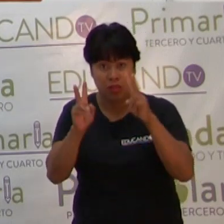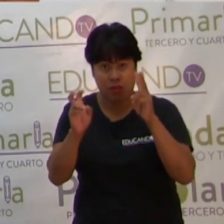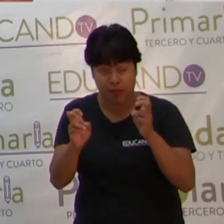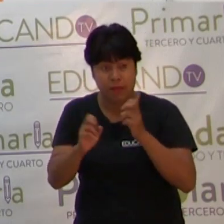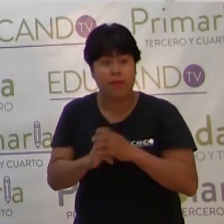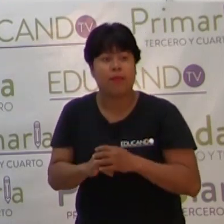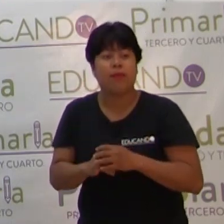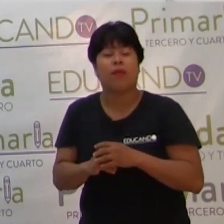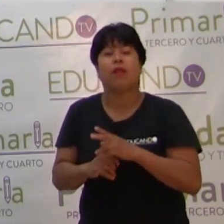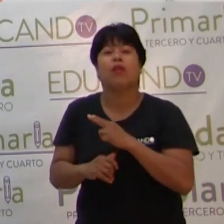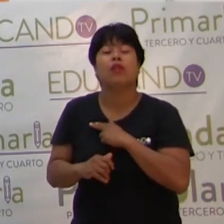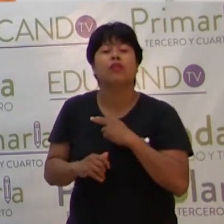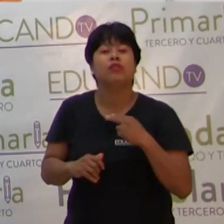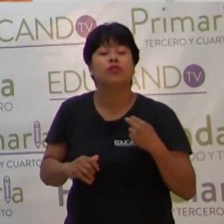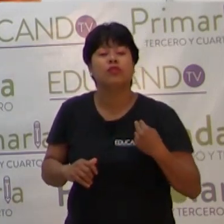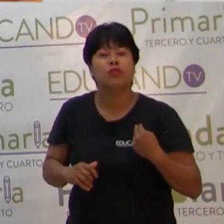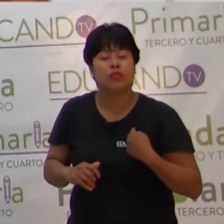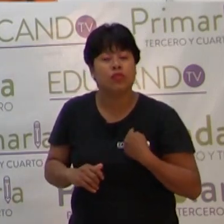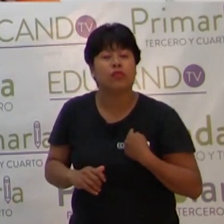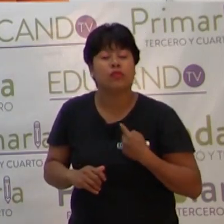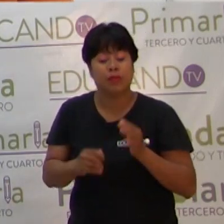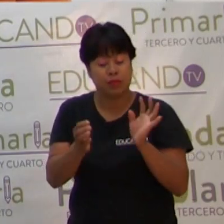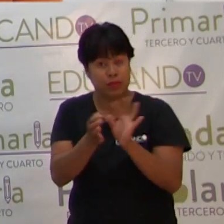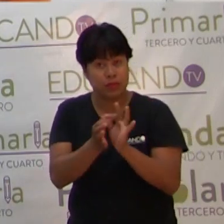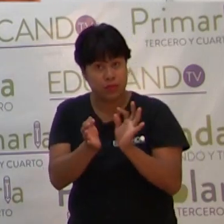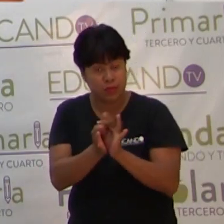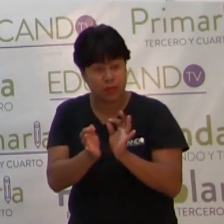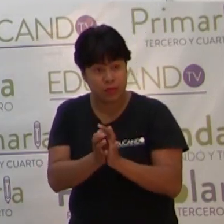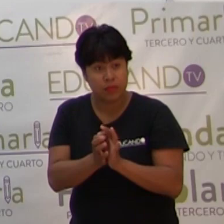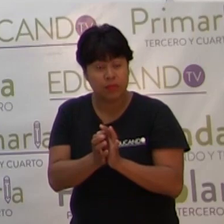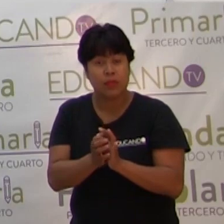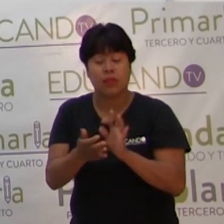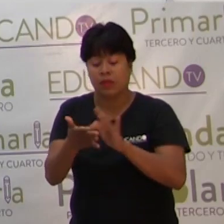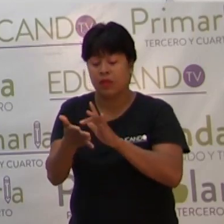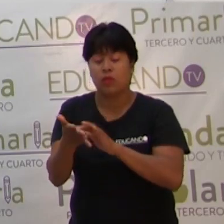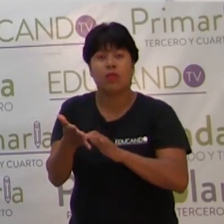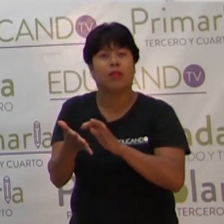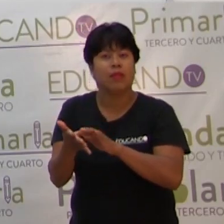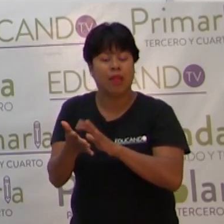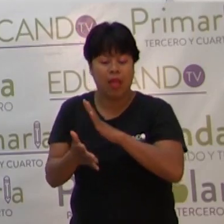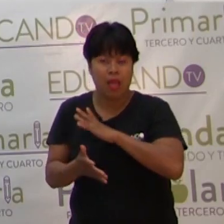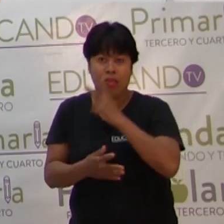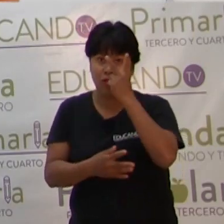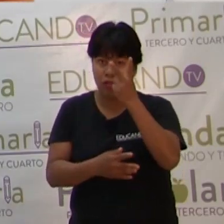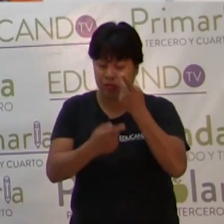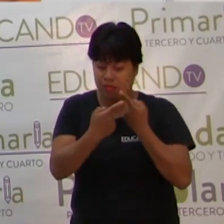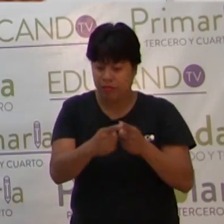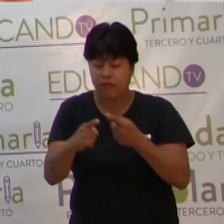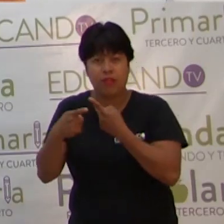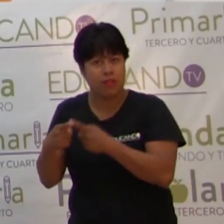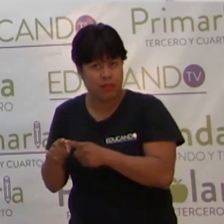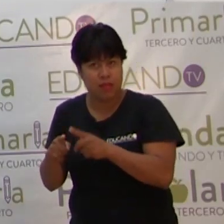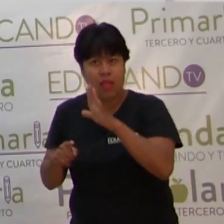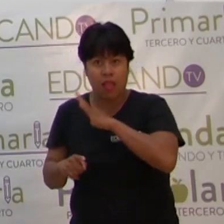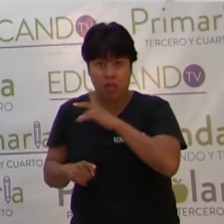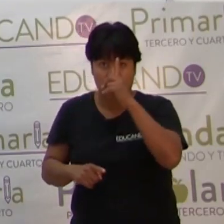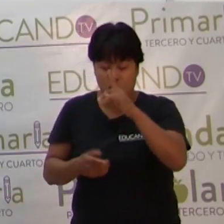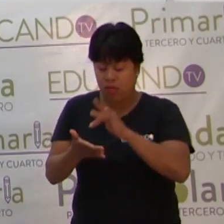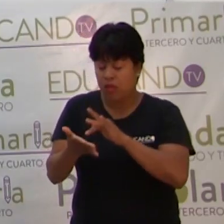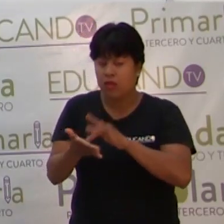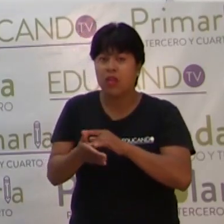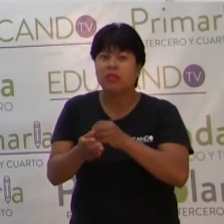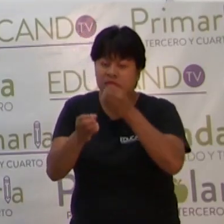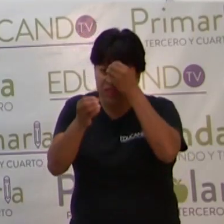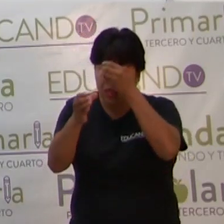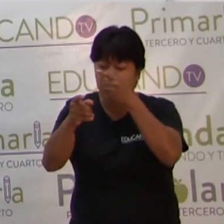niños, vamos a categorizar las calculadoras. Hay dos tipos de calculadoras. Hay una calculadora